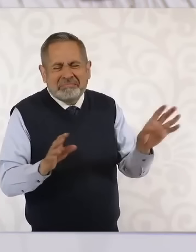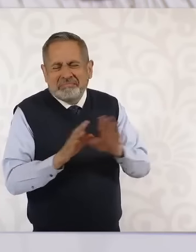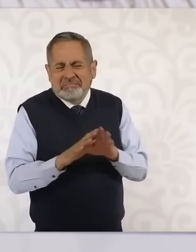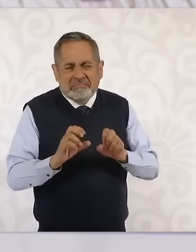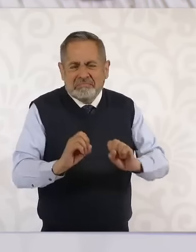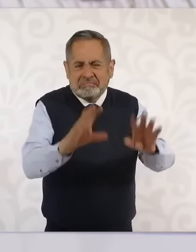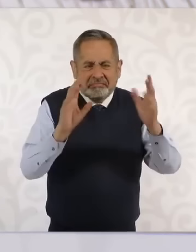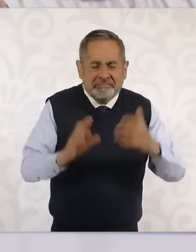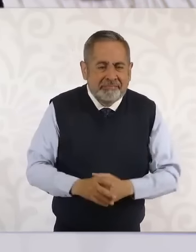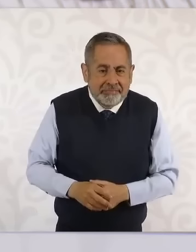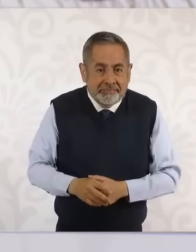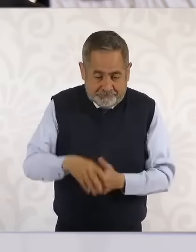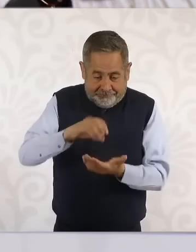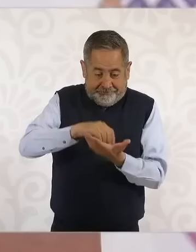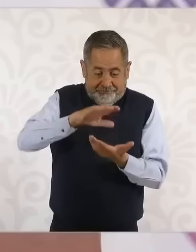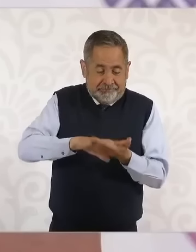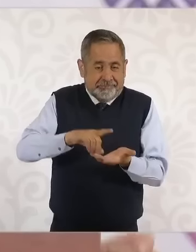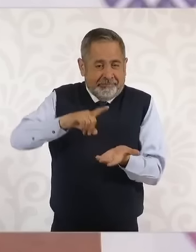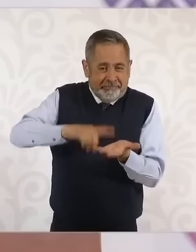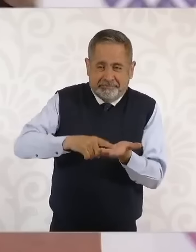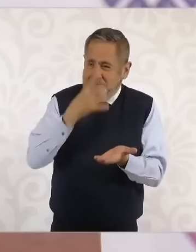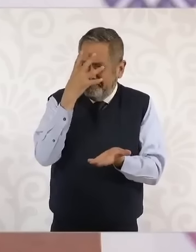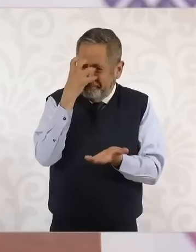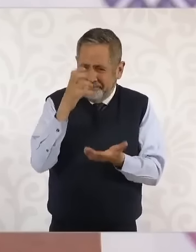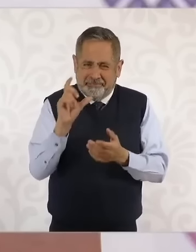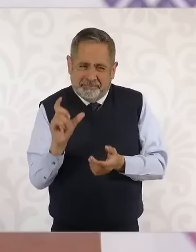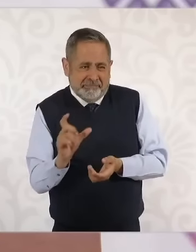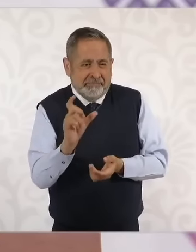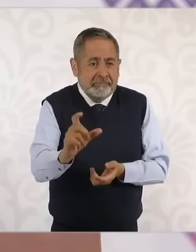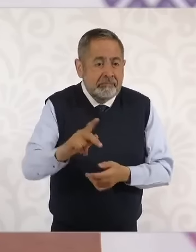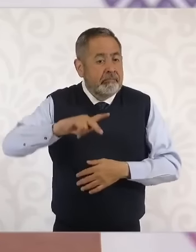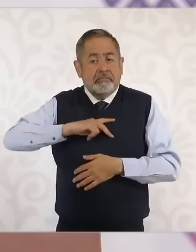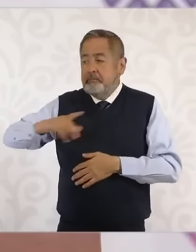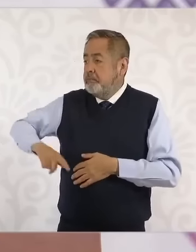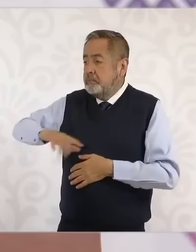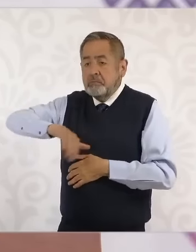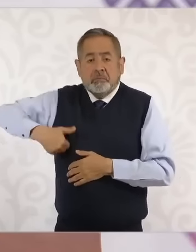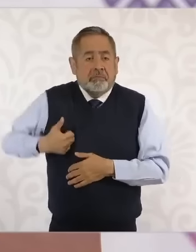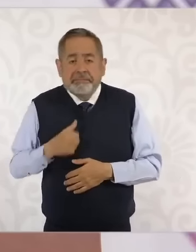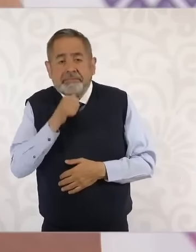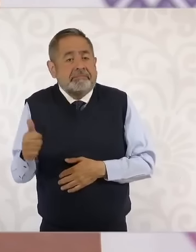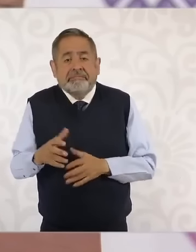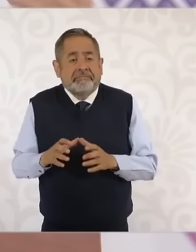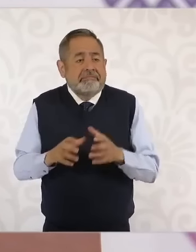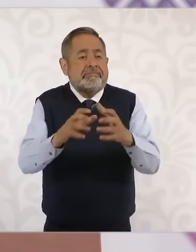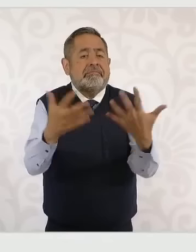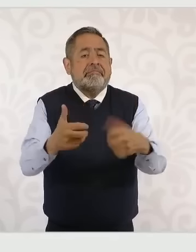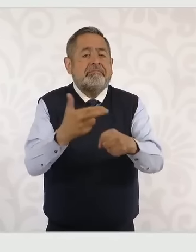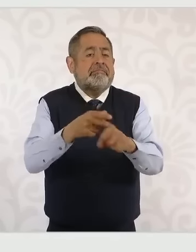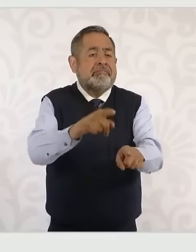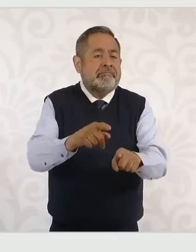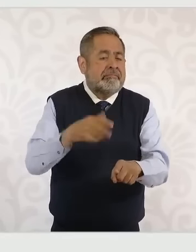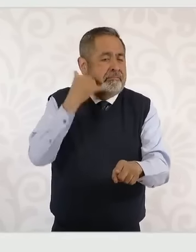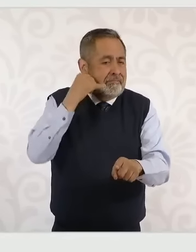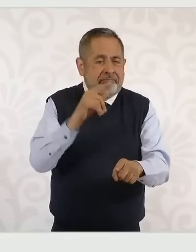Es más, los registros los tienen las telefónicas, ni siquiera los va a guardar el gobierno, y se pide el teléfono cuando